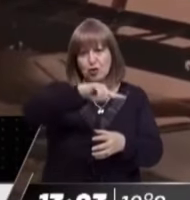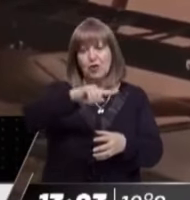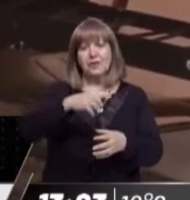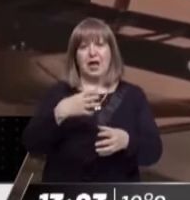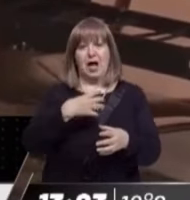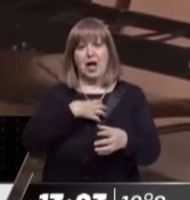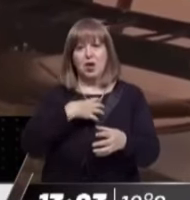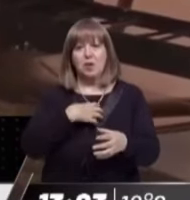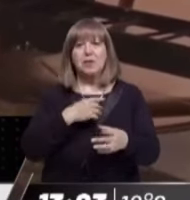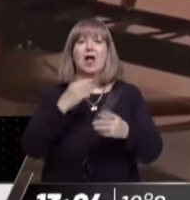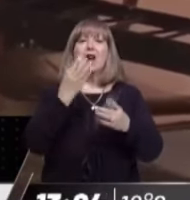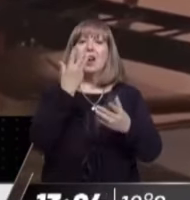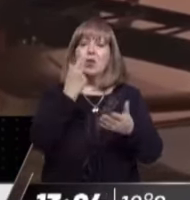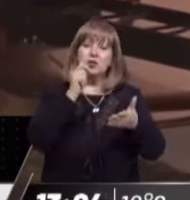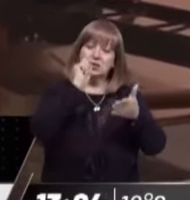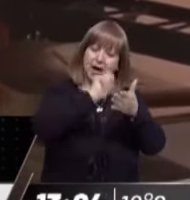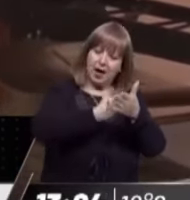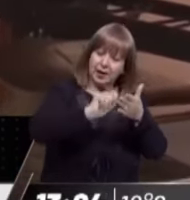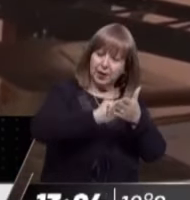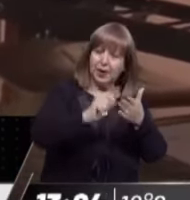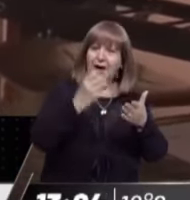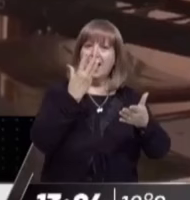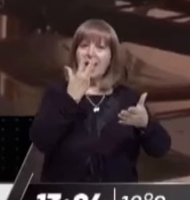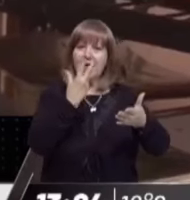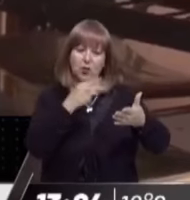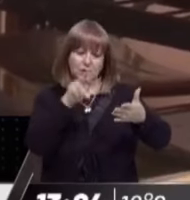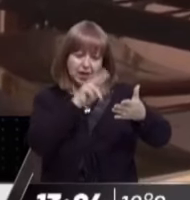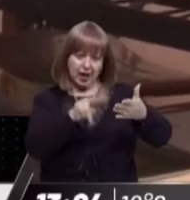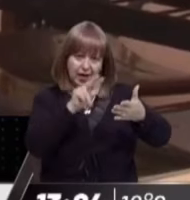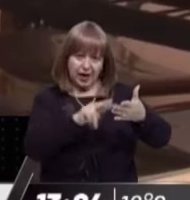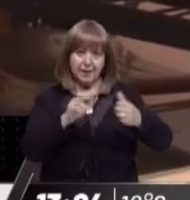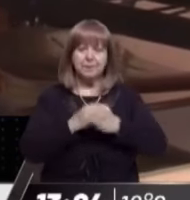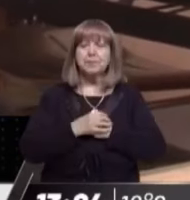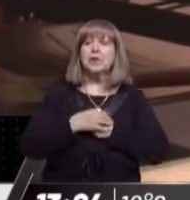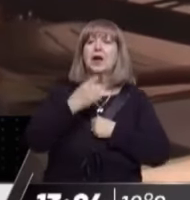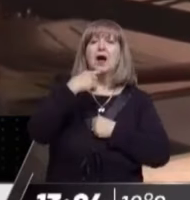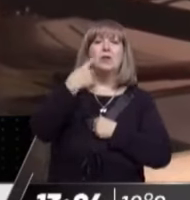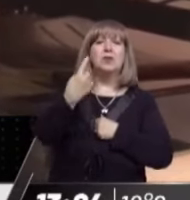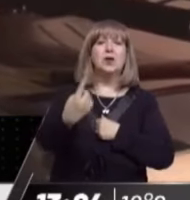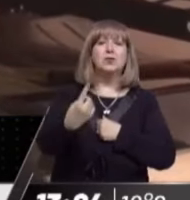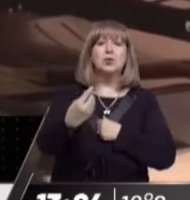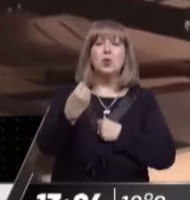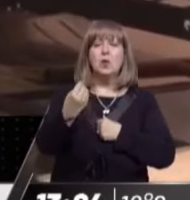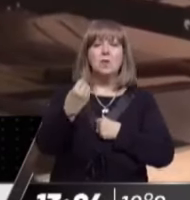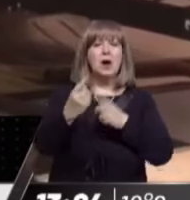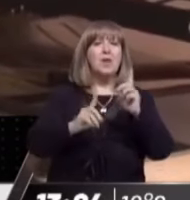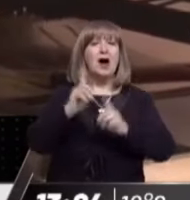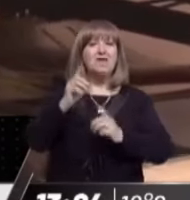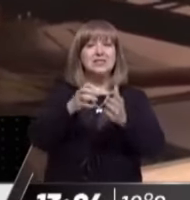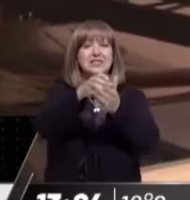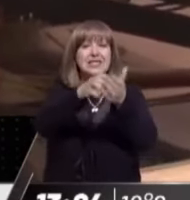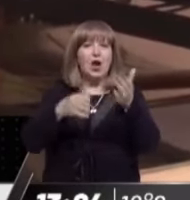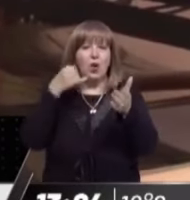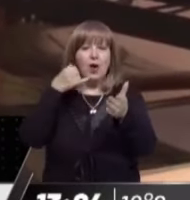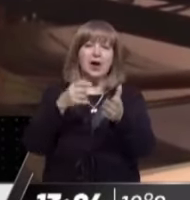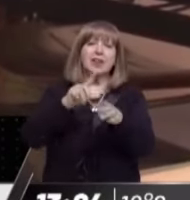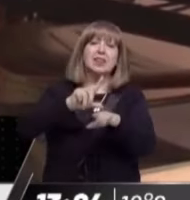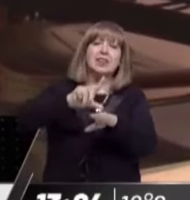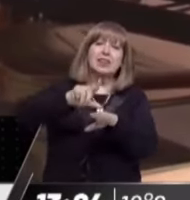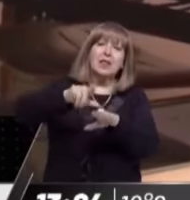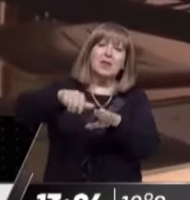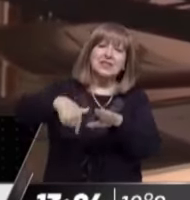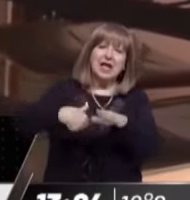las historias, les encanta escribir. Y te hago una pregunta que en sus casas dirán los papás. ¿Cómo le saco el celular a mi hijo y lo llevo por la